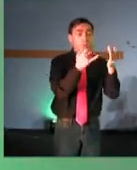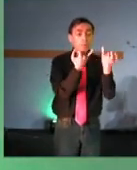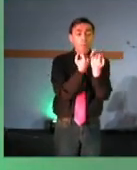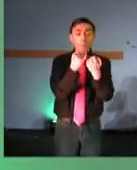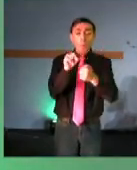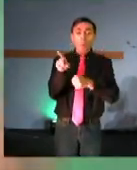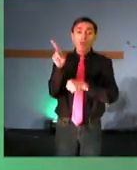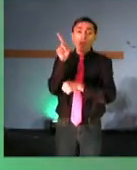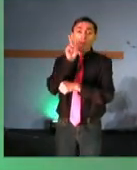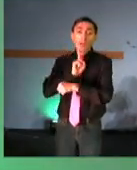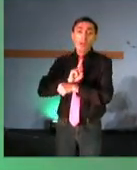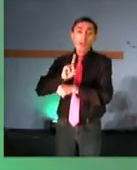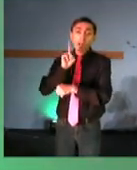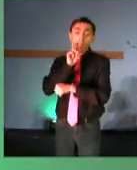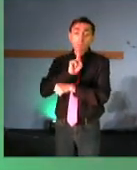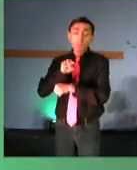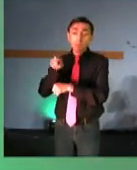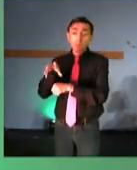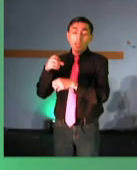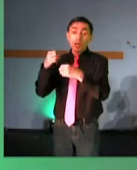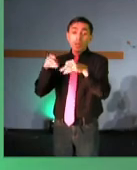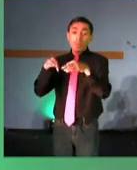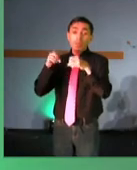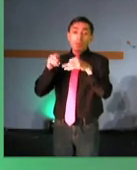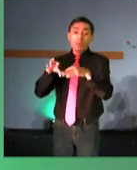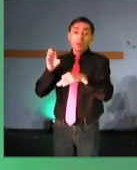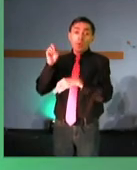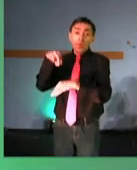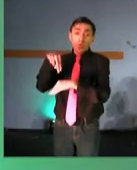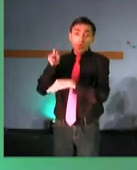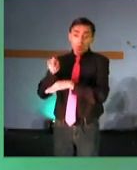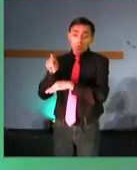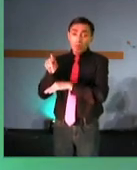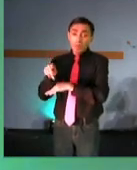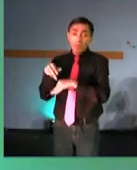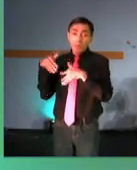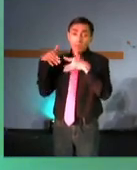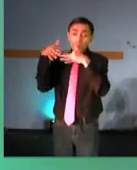tomaron las oficinas de las Naciones Unidas, se manifestaron